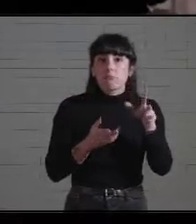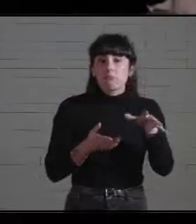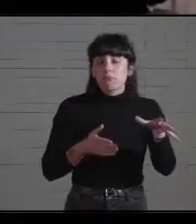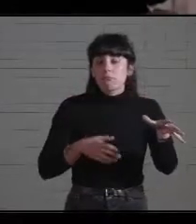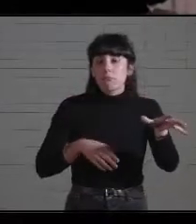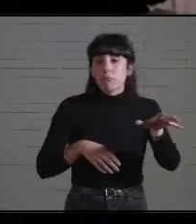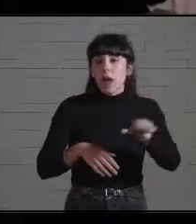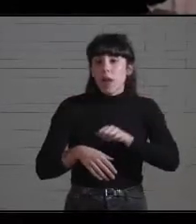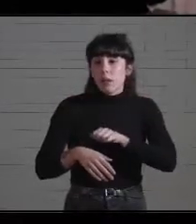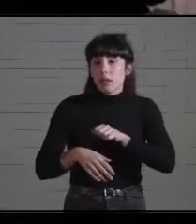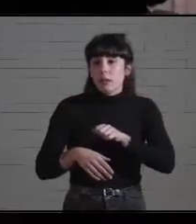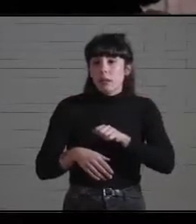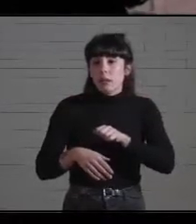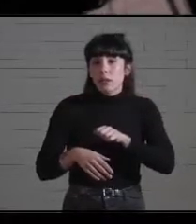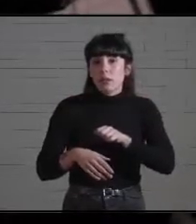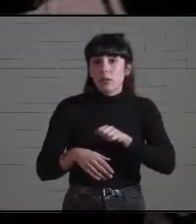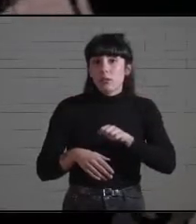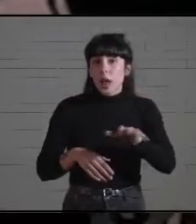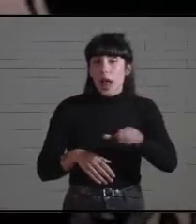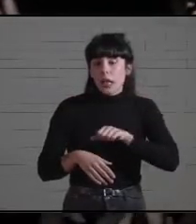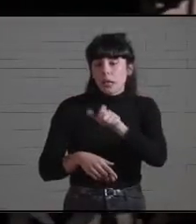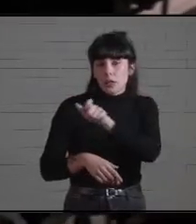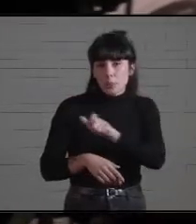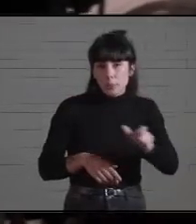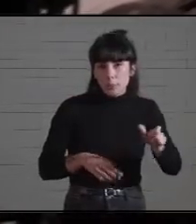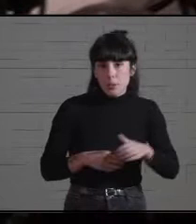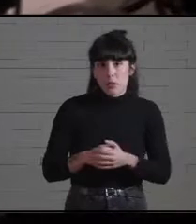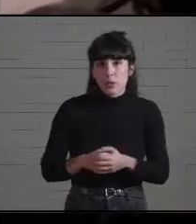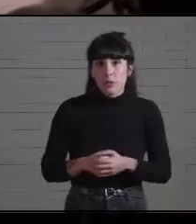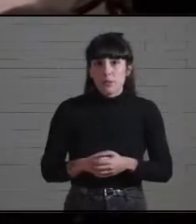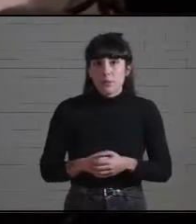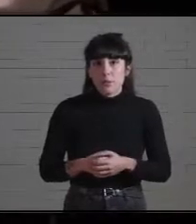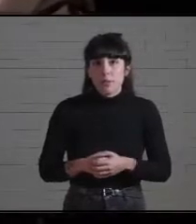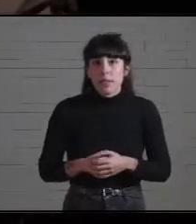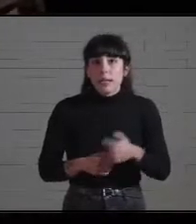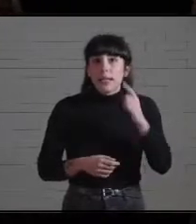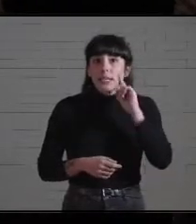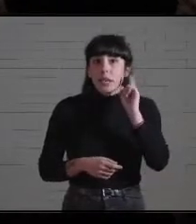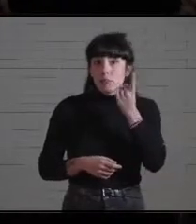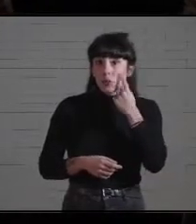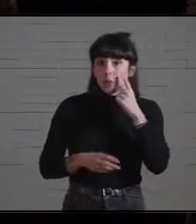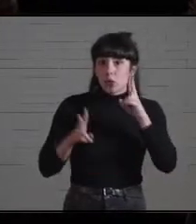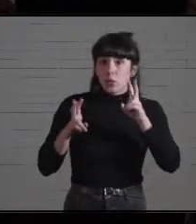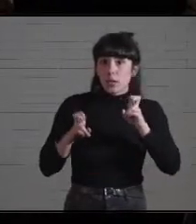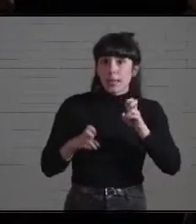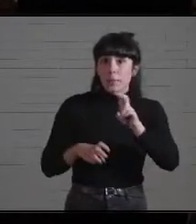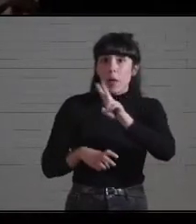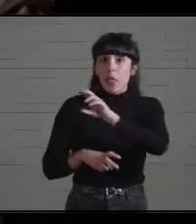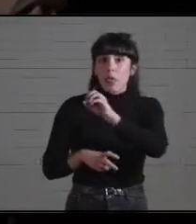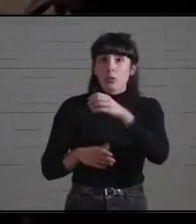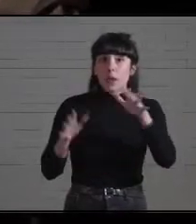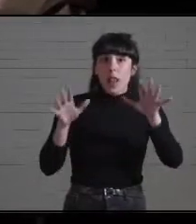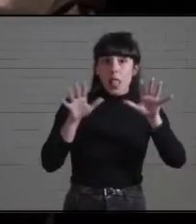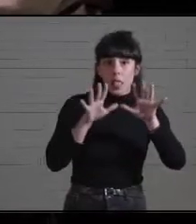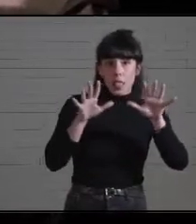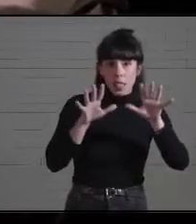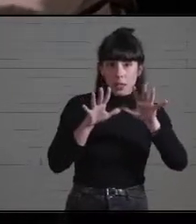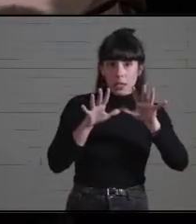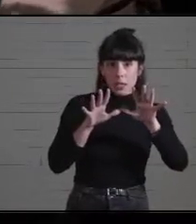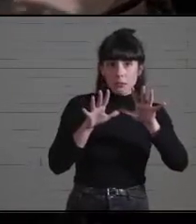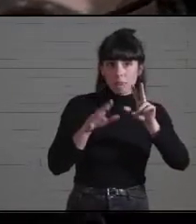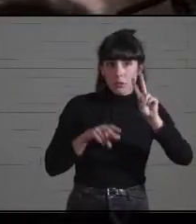bueno, que visto en euros de 2010, viene a ser más o menos lo